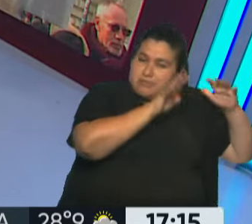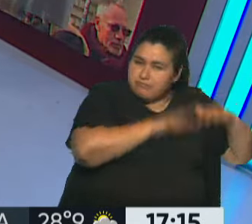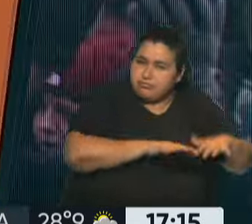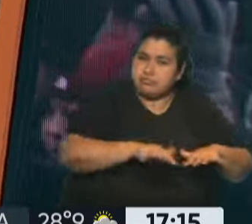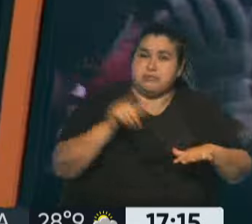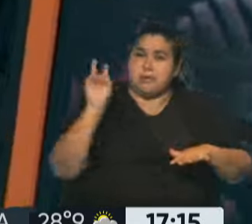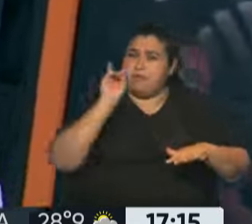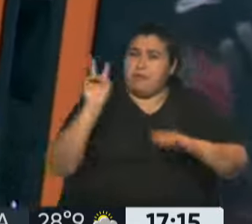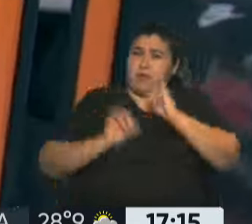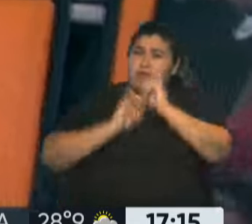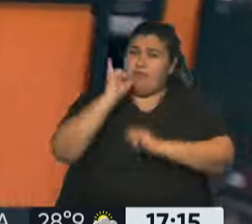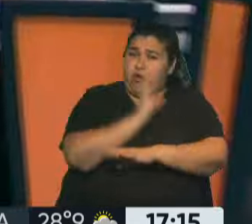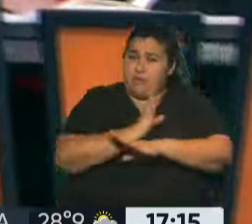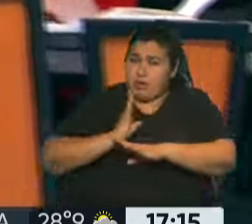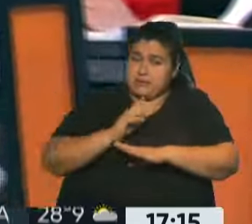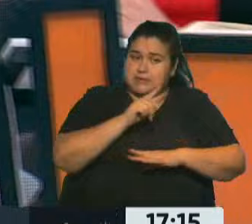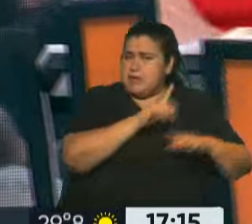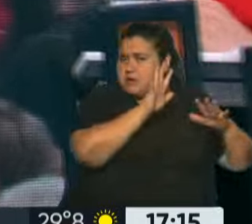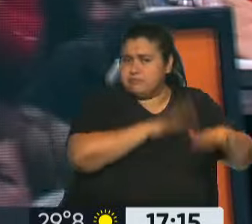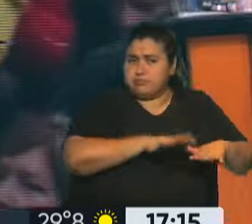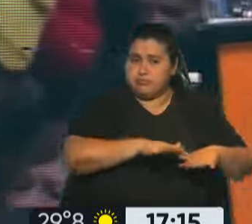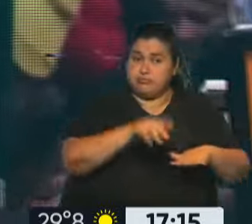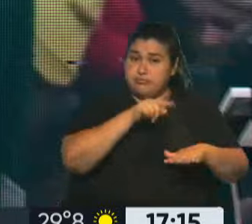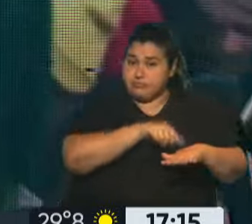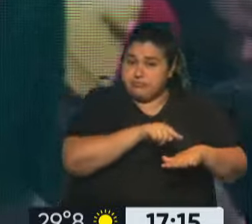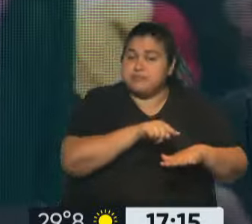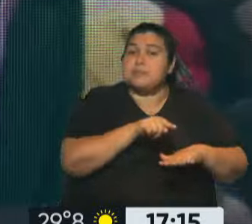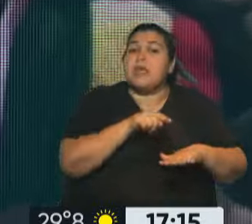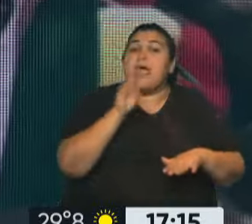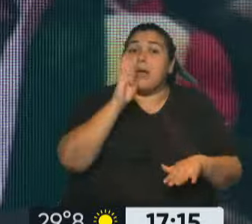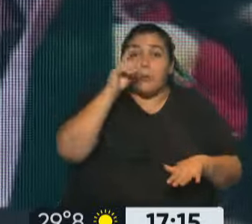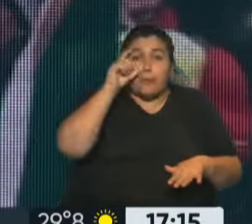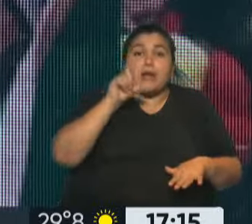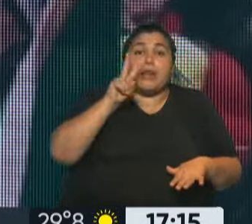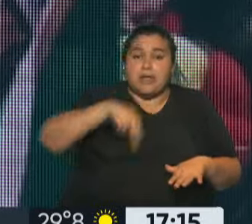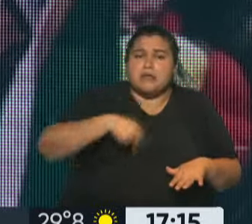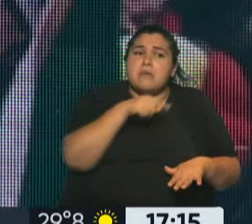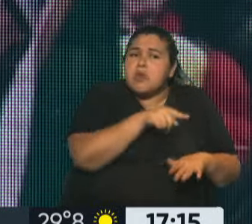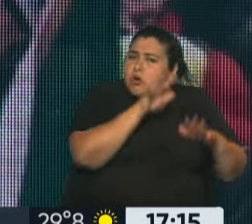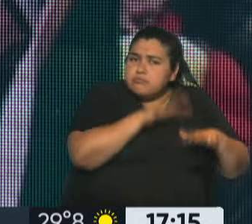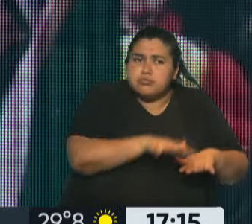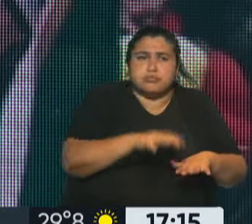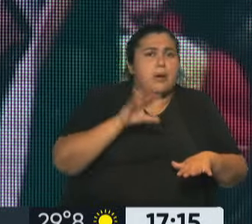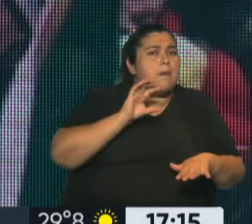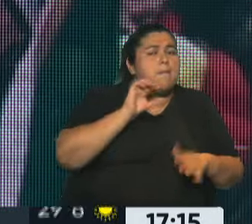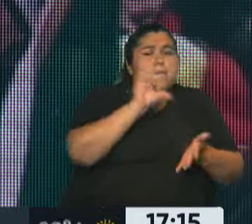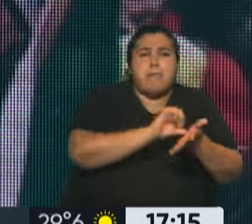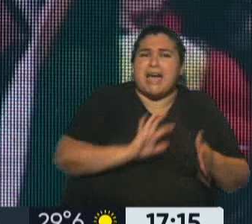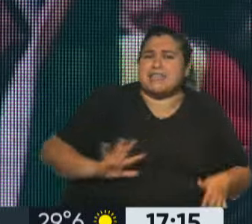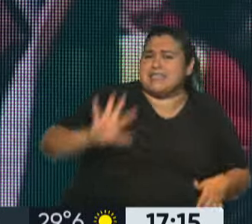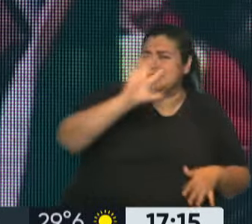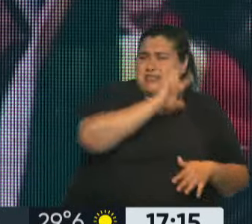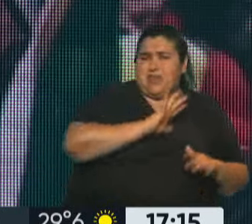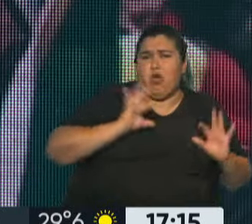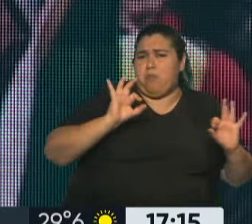informe, incluso del propio Olaf Scholz en la manifestación en Berlín, pero es una movilización general. Fue realmente